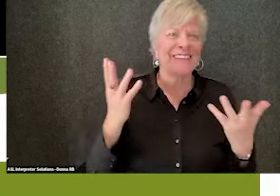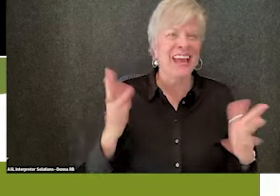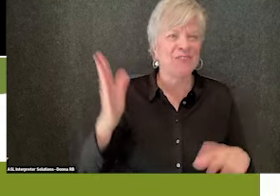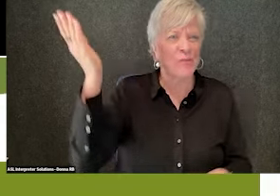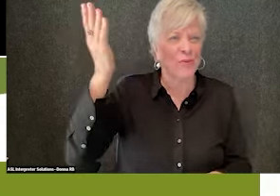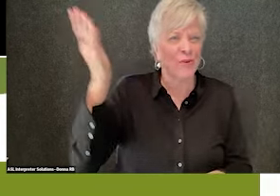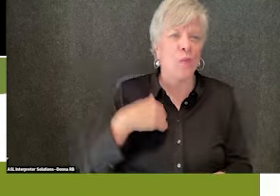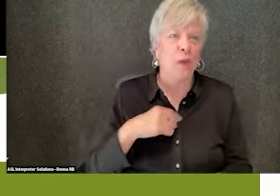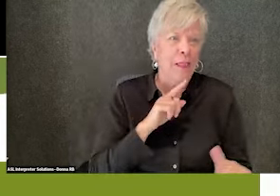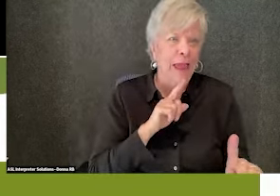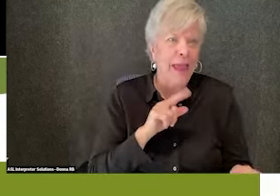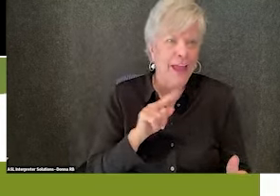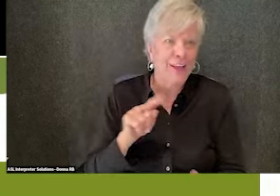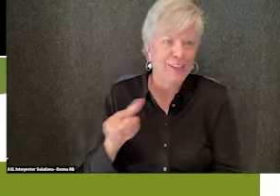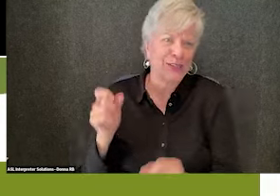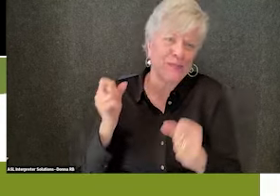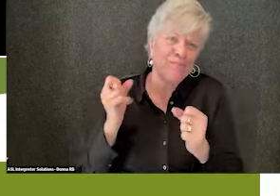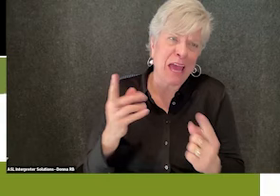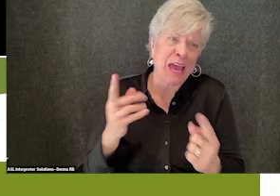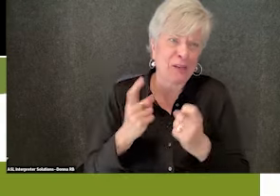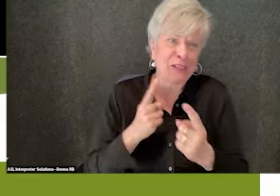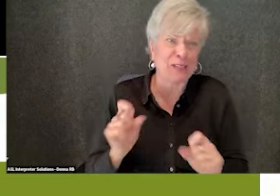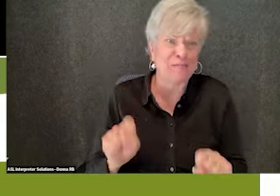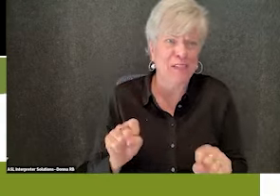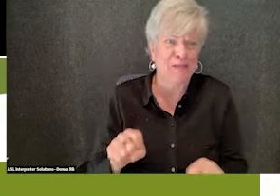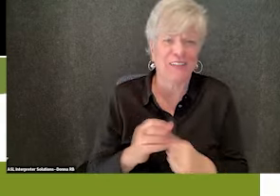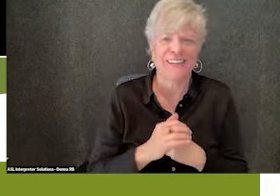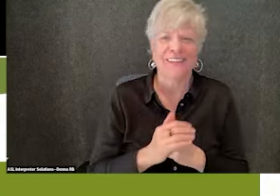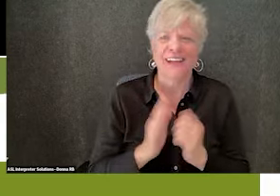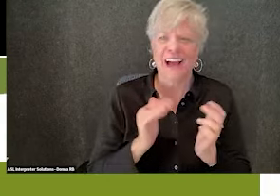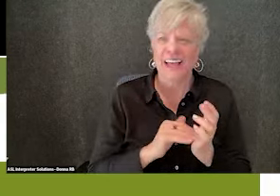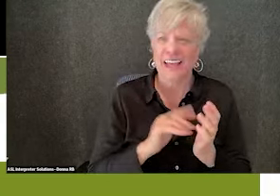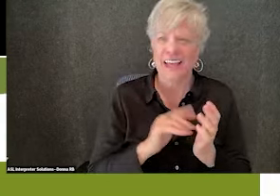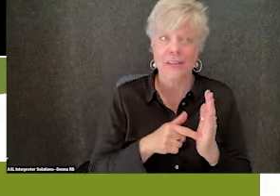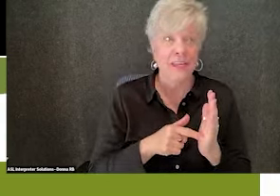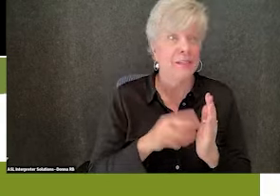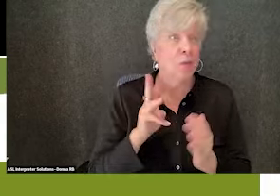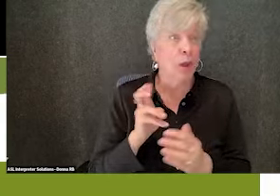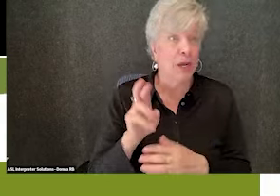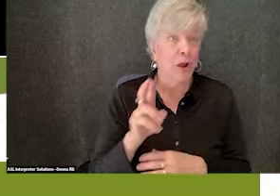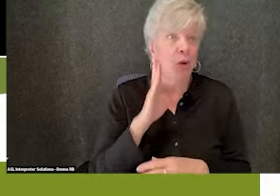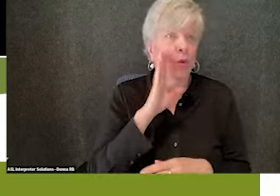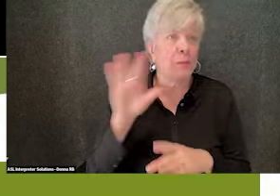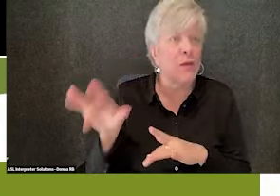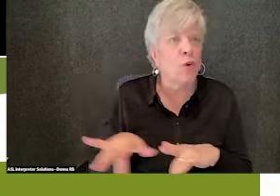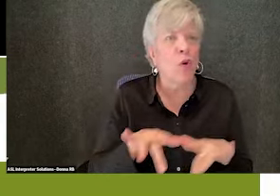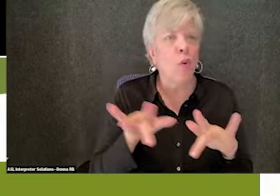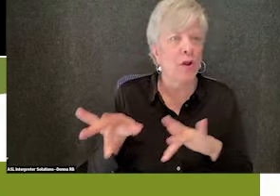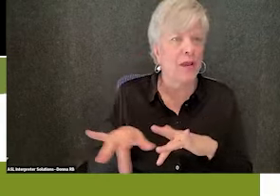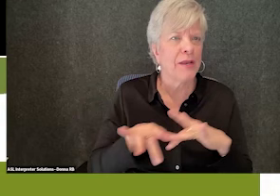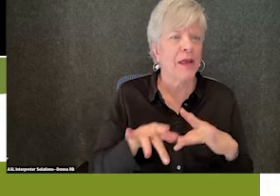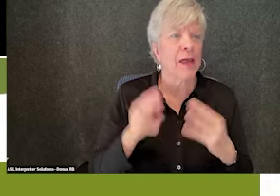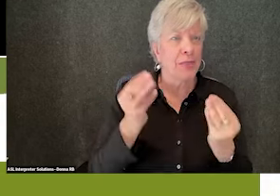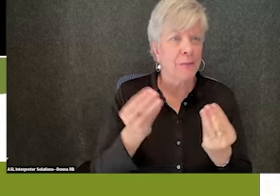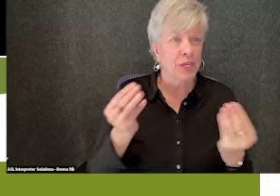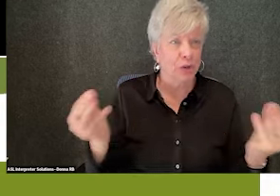que estamos haciendo una grabación de esta presentación y después también van a tener una encuesta